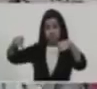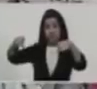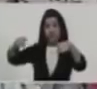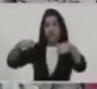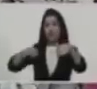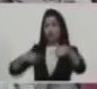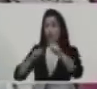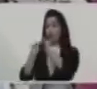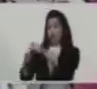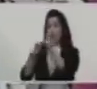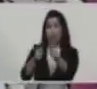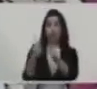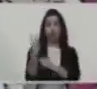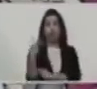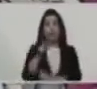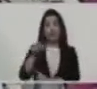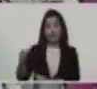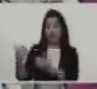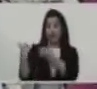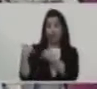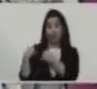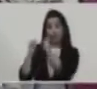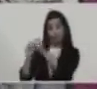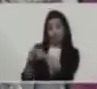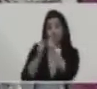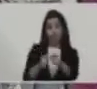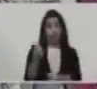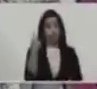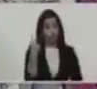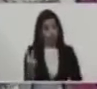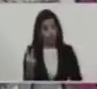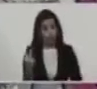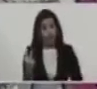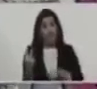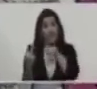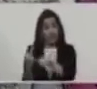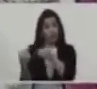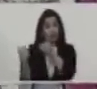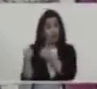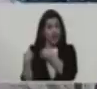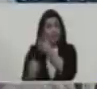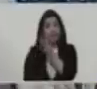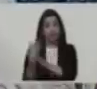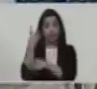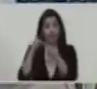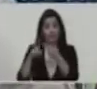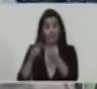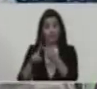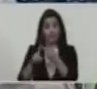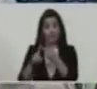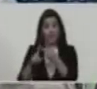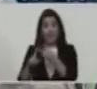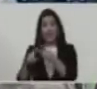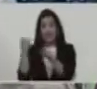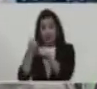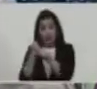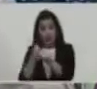que les voy a entregar toda la responsabilidad de su creación, instalación,